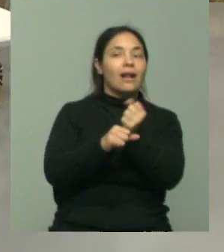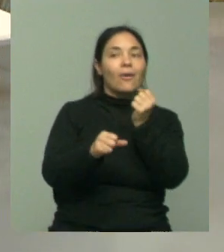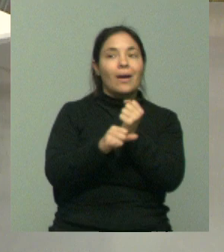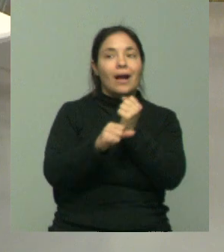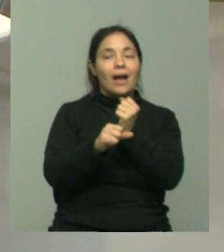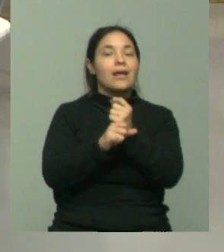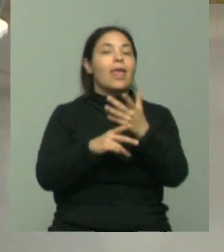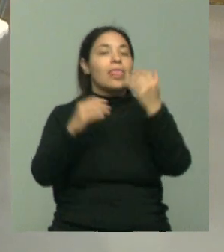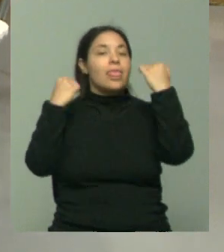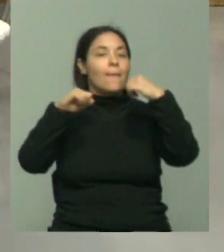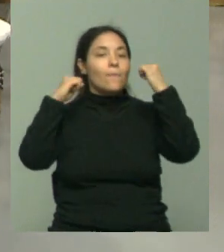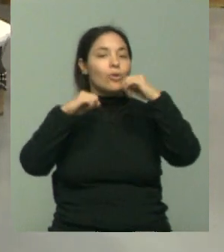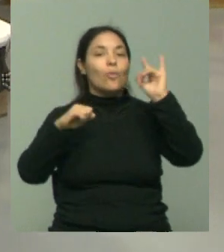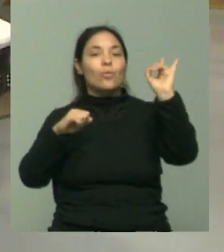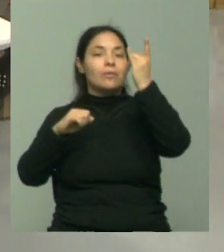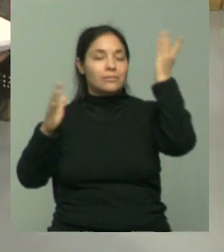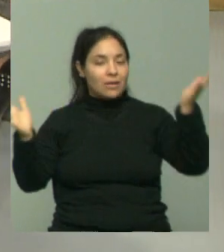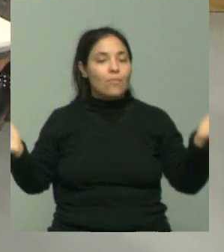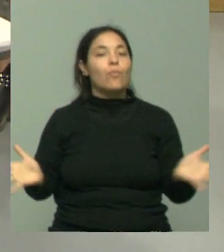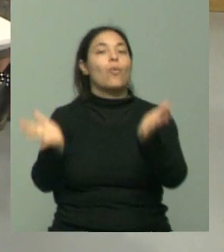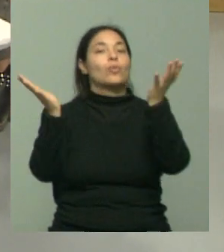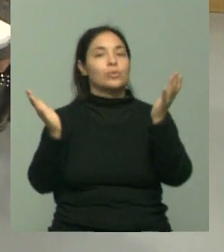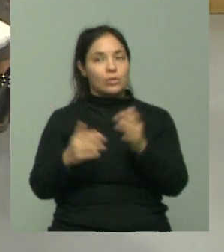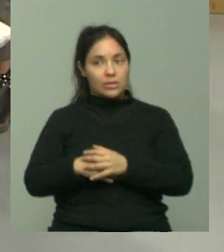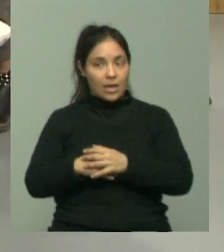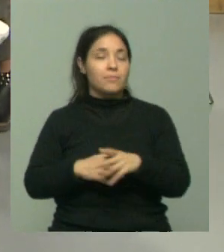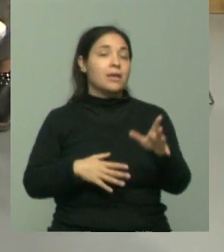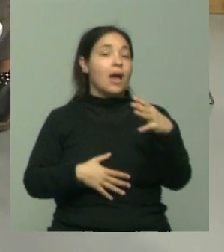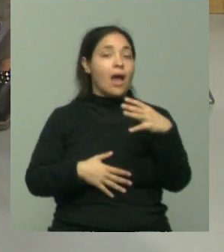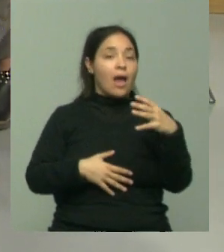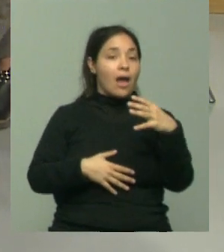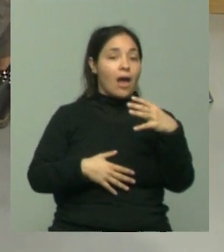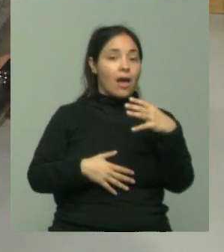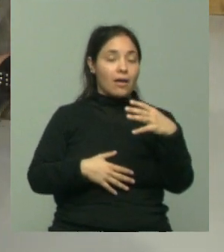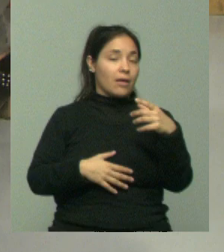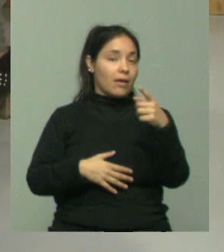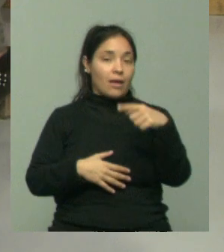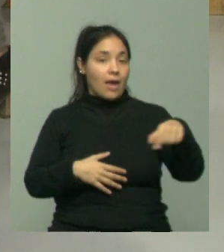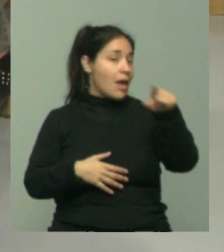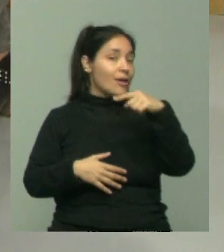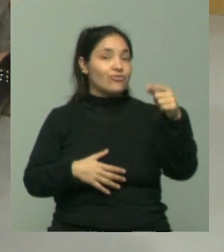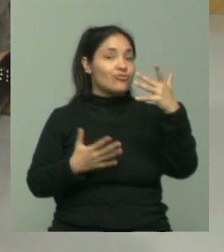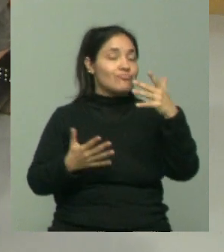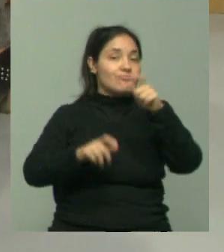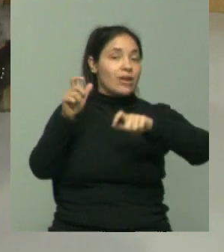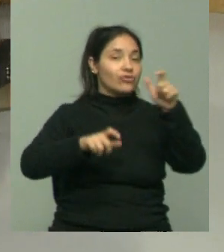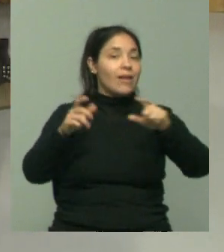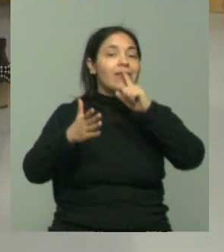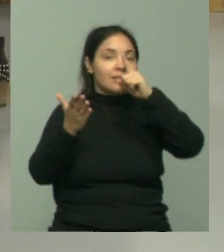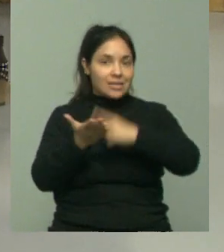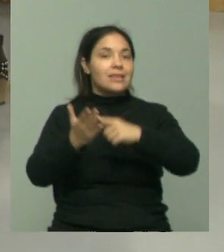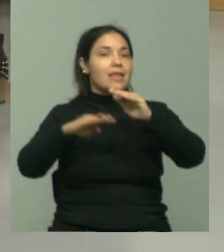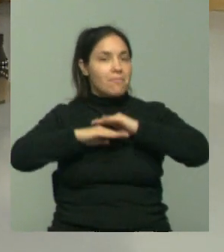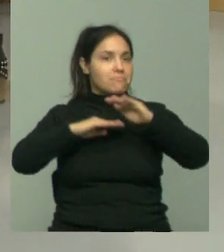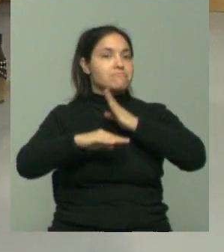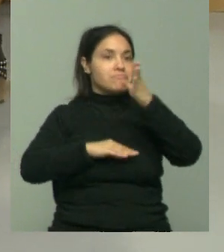impulsar también el deporte en la universidad y en los chicos que deciden hacer cualquier tipo de disciplina y tratar de ser los mejores